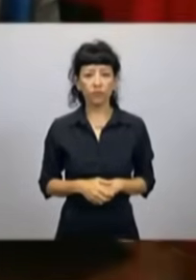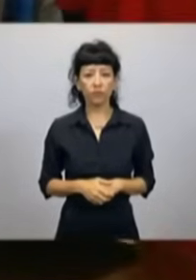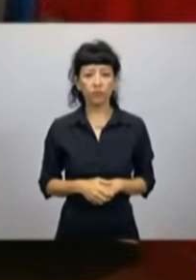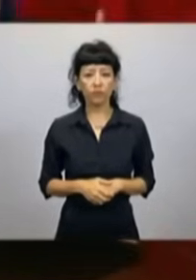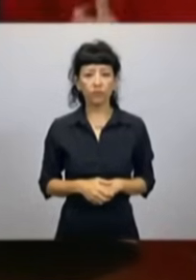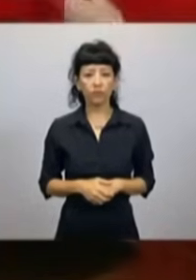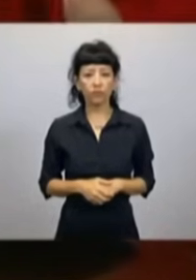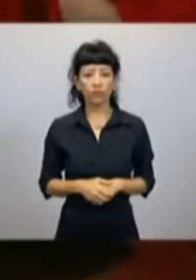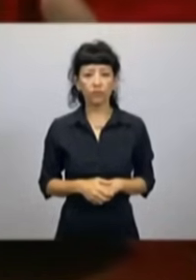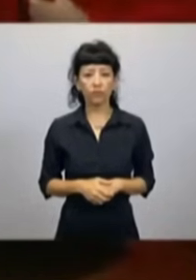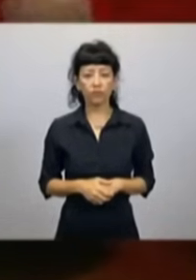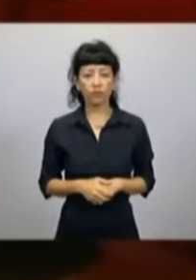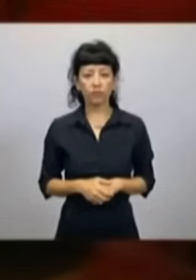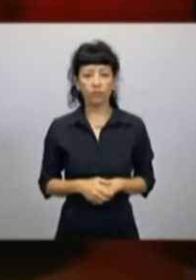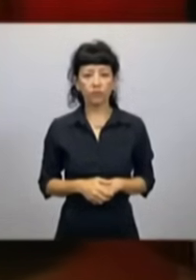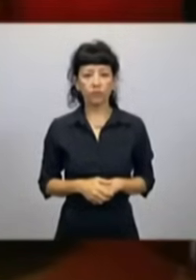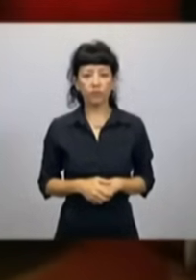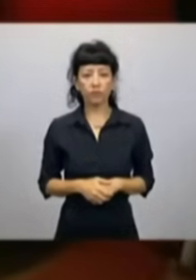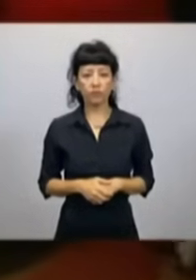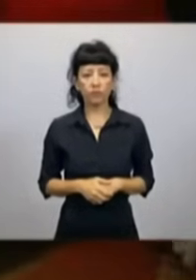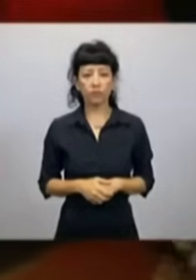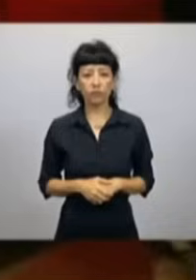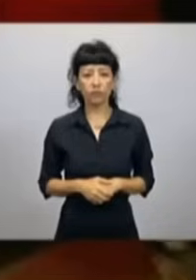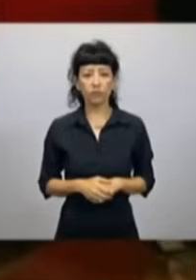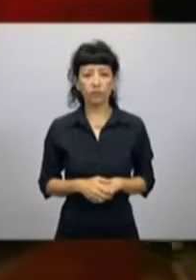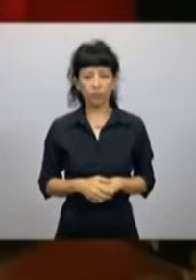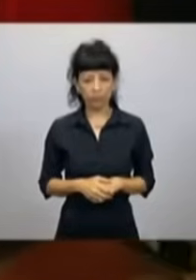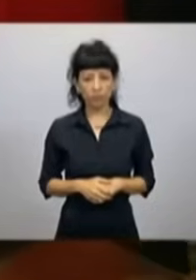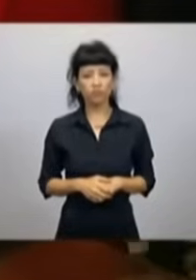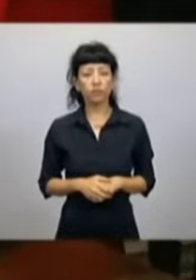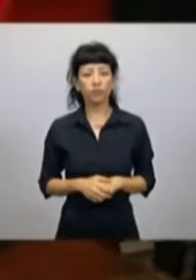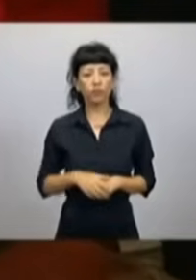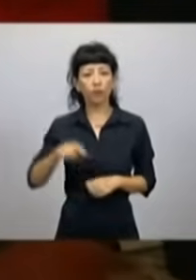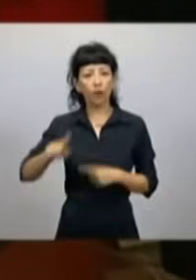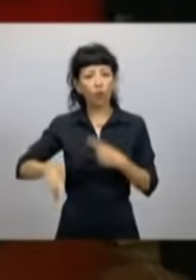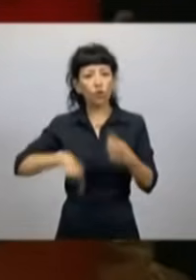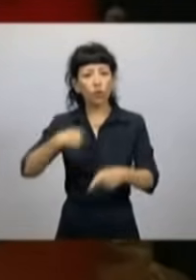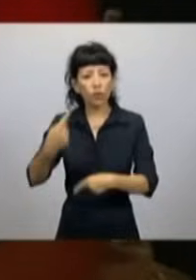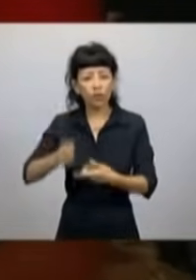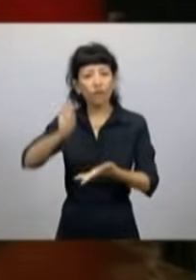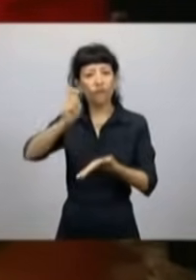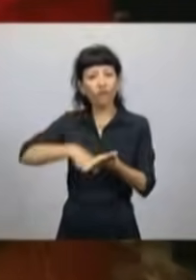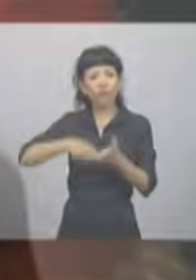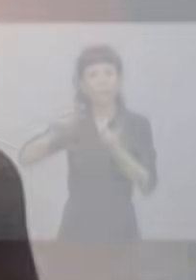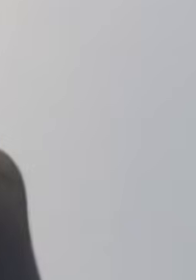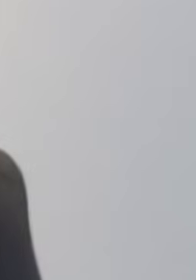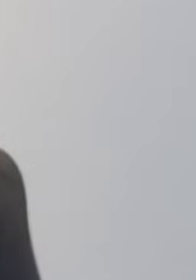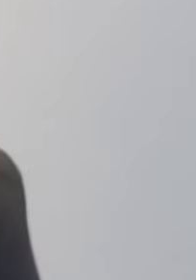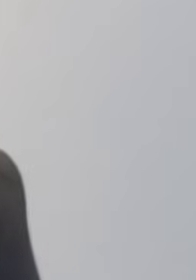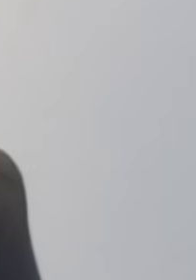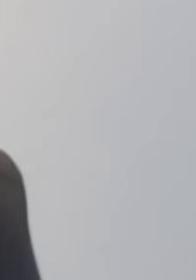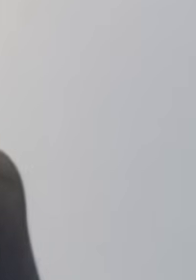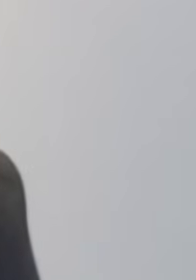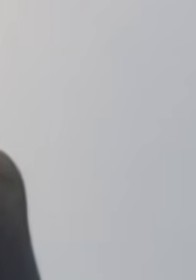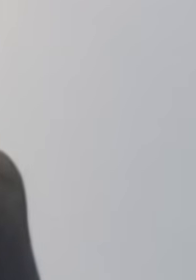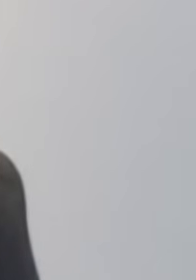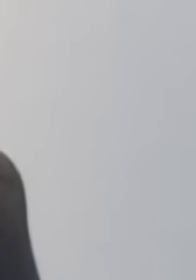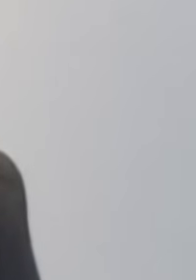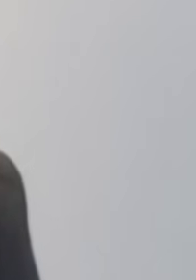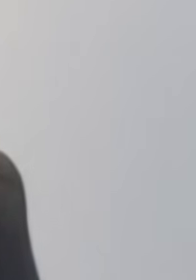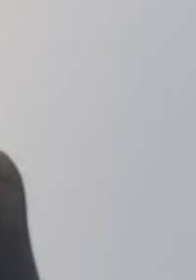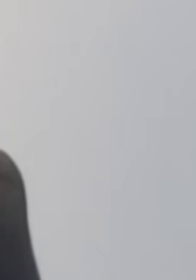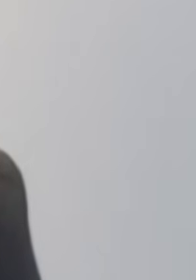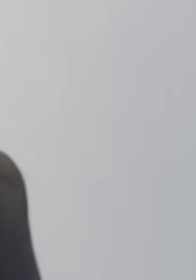un impulso, por ejemplo, para un liderazgo como José Antonio Kast. Yo recomiendo en general no mirar la